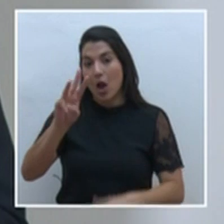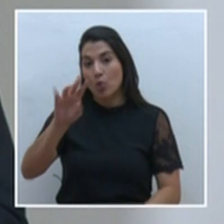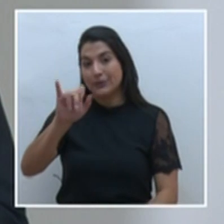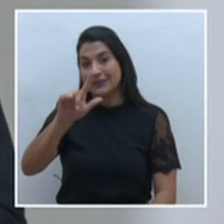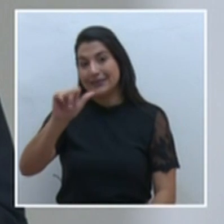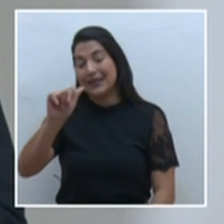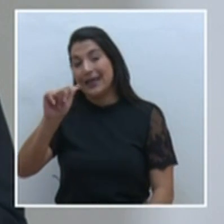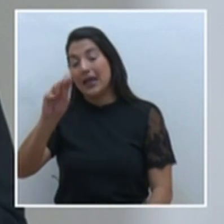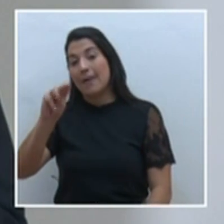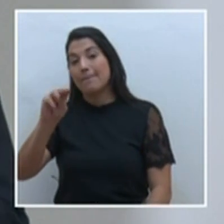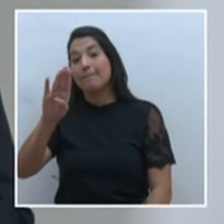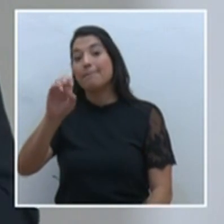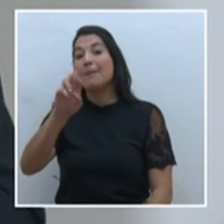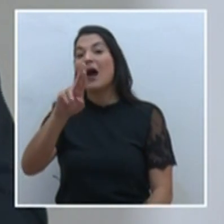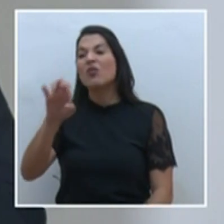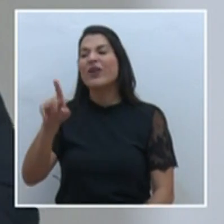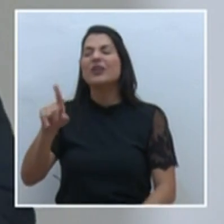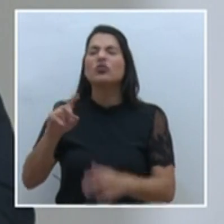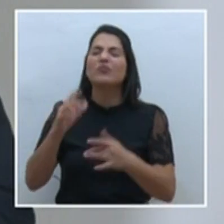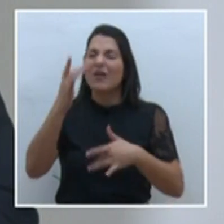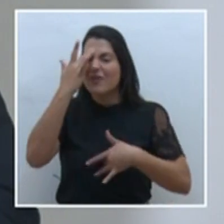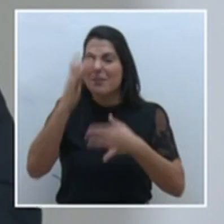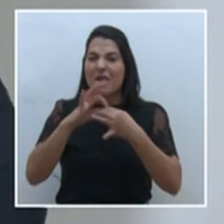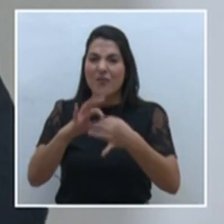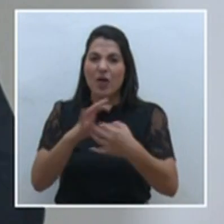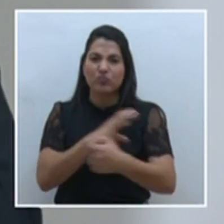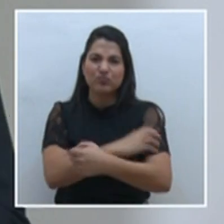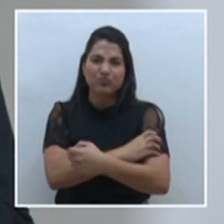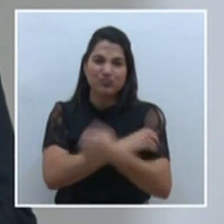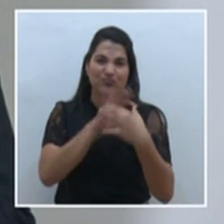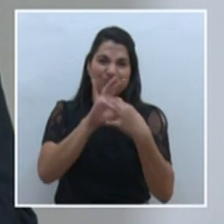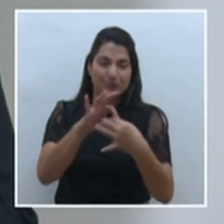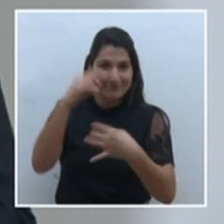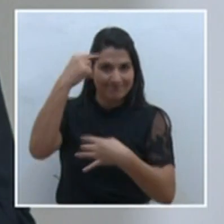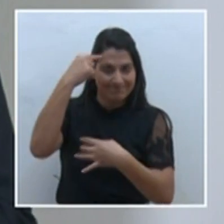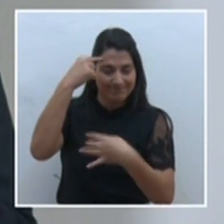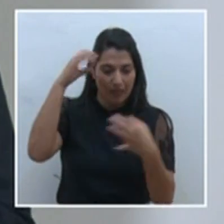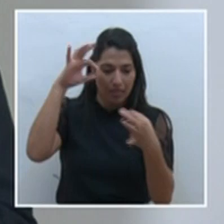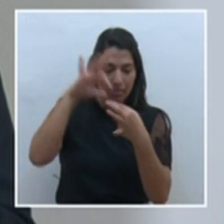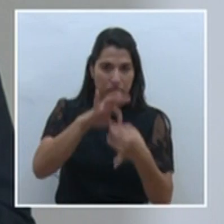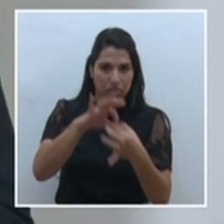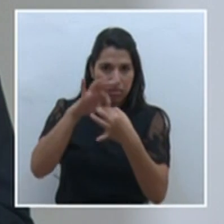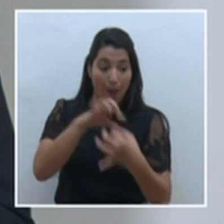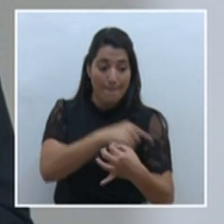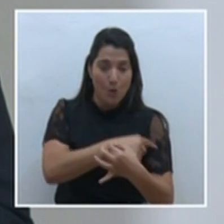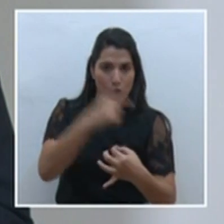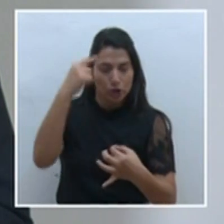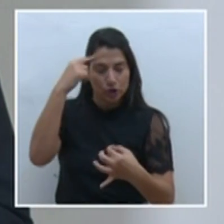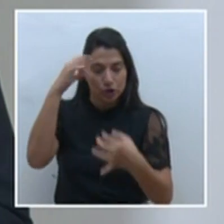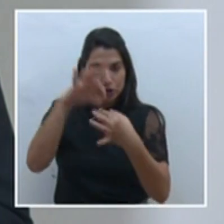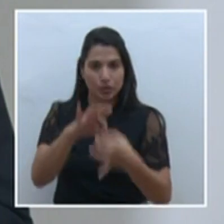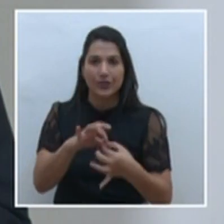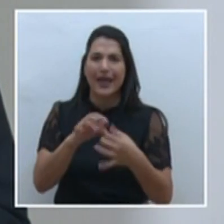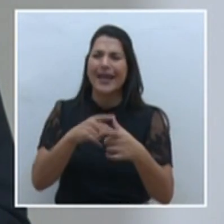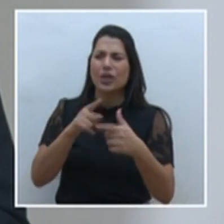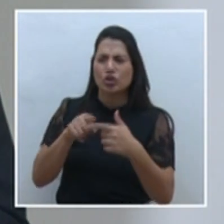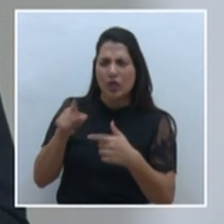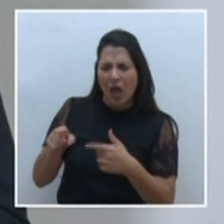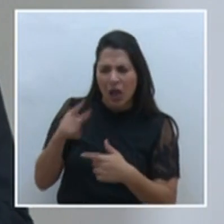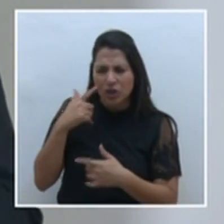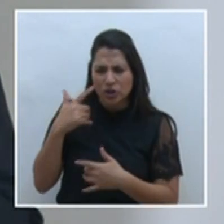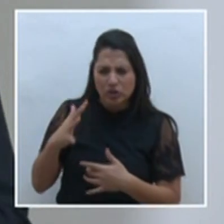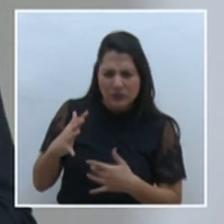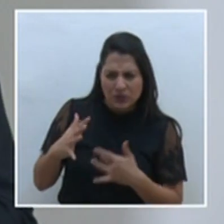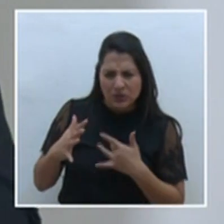neuromuscular, y este paciente presentó una complicación que hizo sospechar de COVID. Se le tomó la